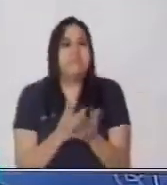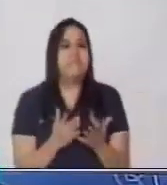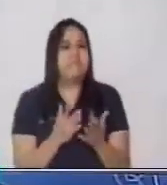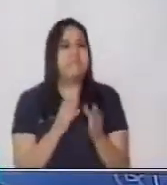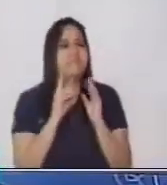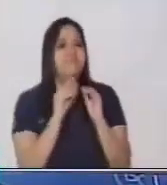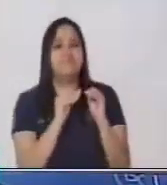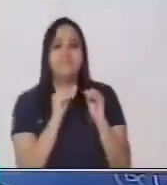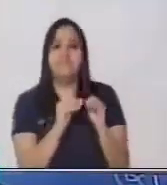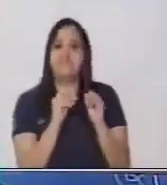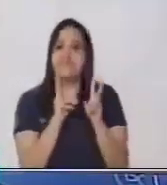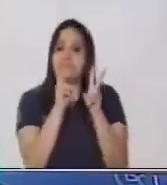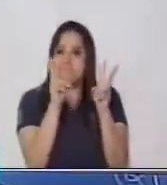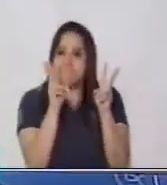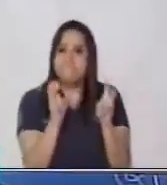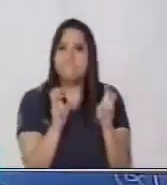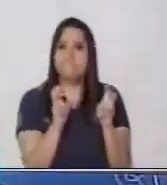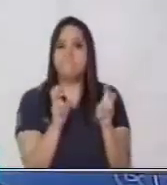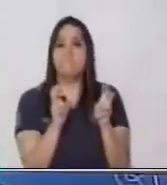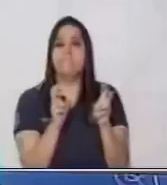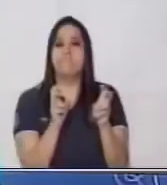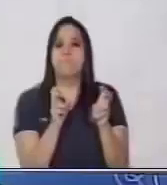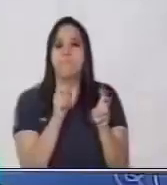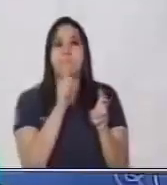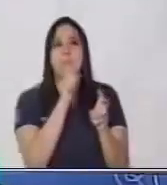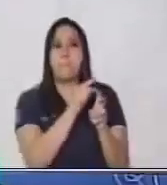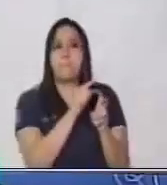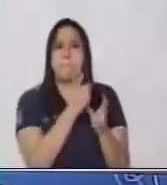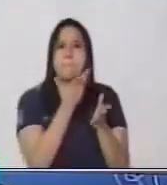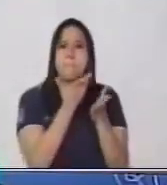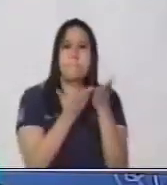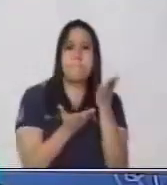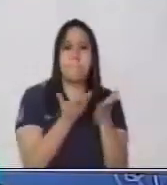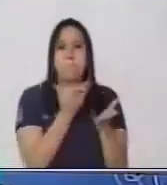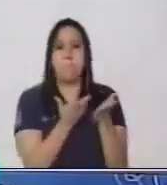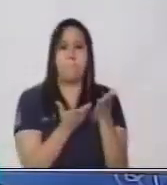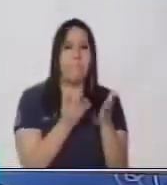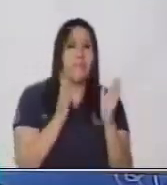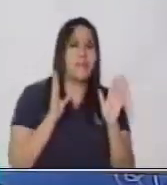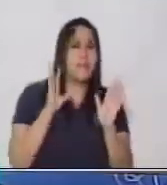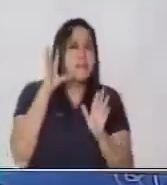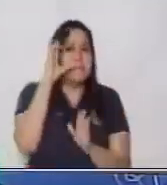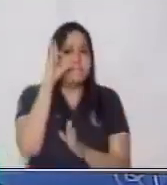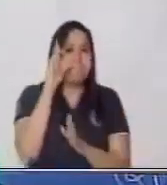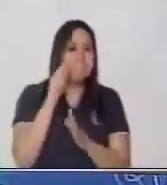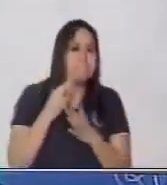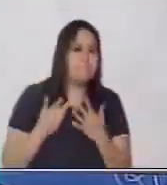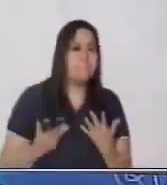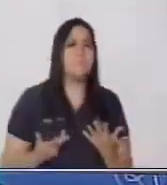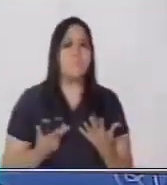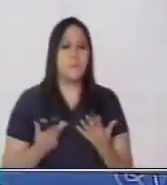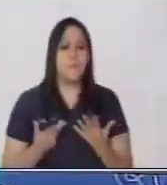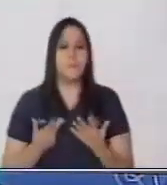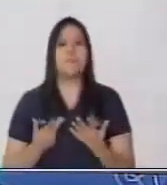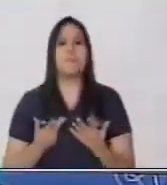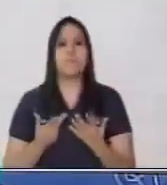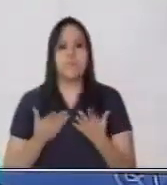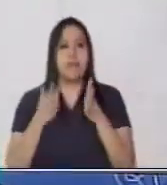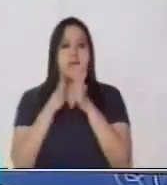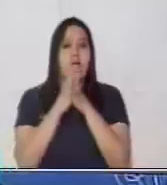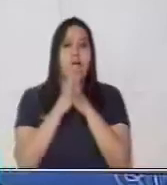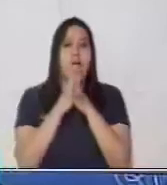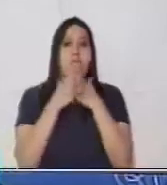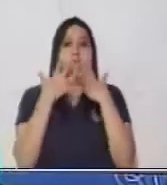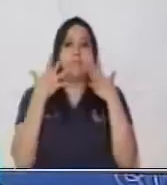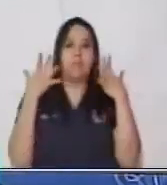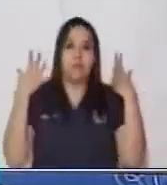un tema que probablemente suene extraño. El tema será una macroestructura